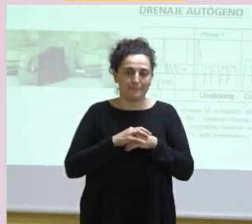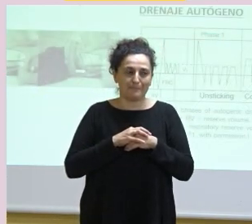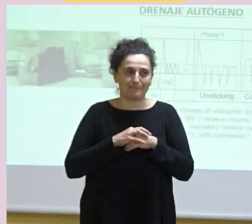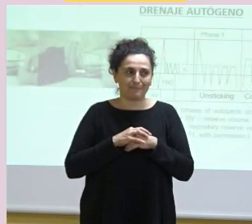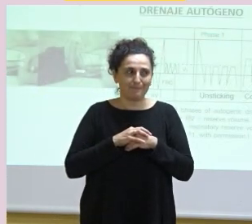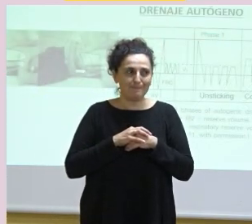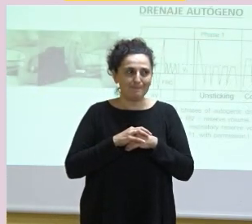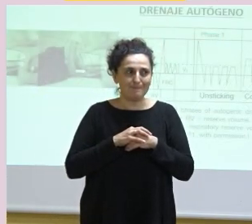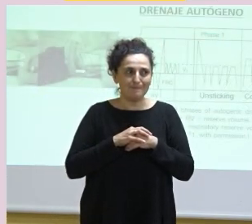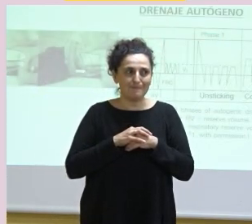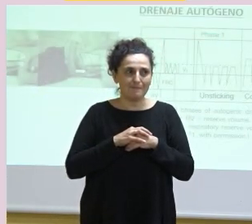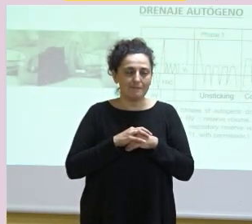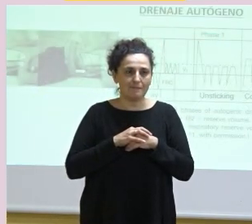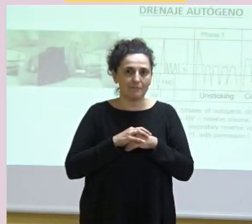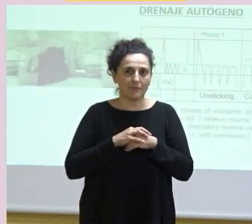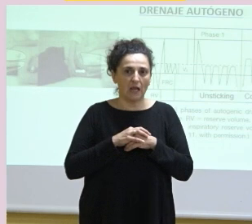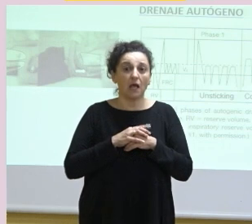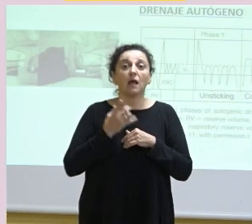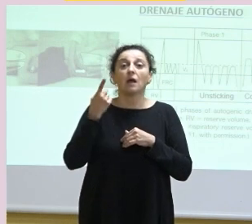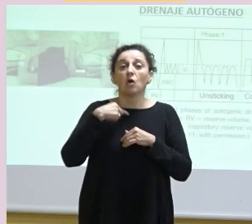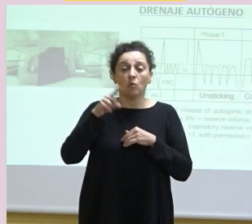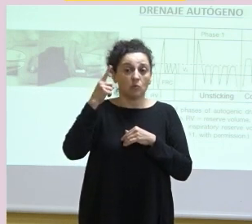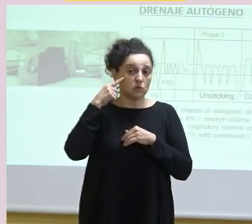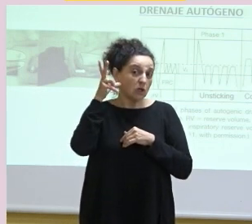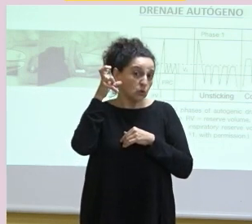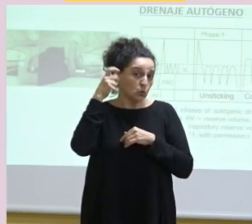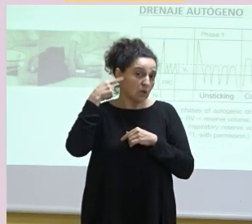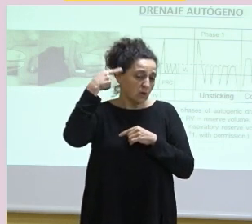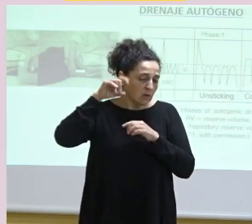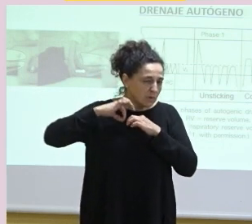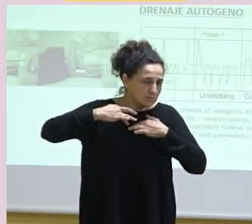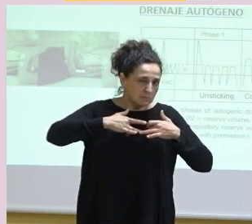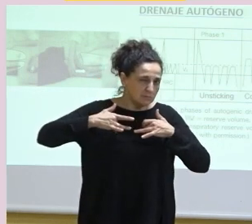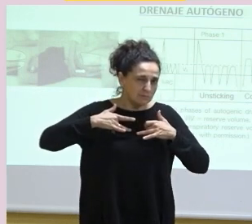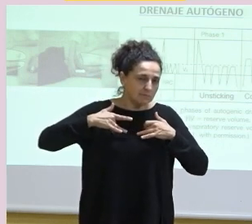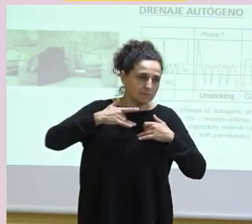Como hemos escuchado que también hay aumento de secreciones respecto a lo que él tenía antes